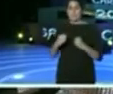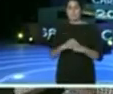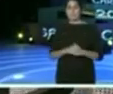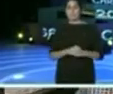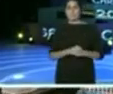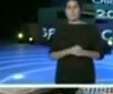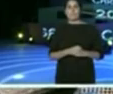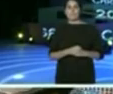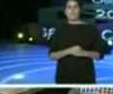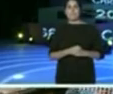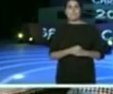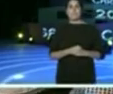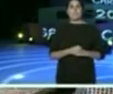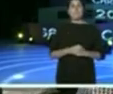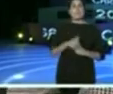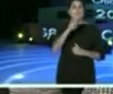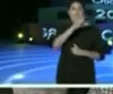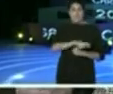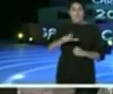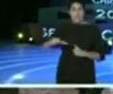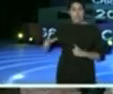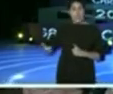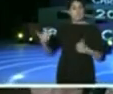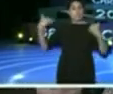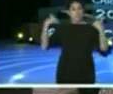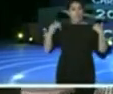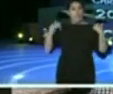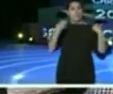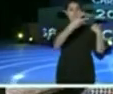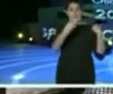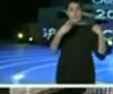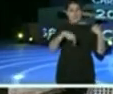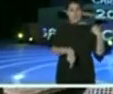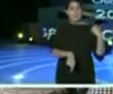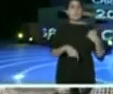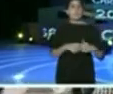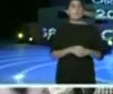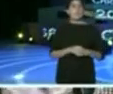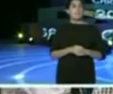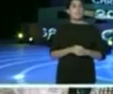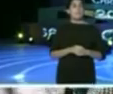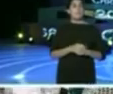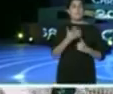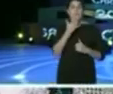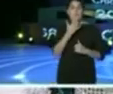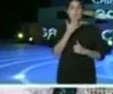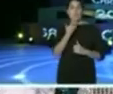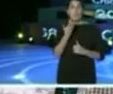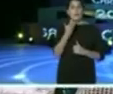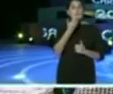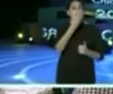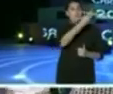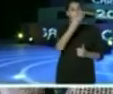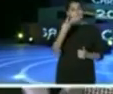para entregarlo llama. Tenemos primero que llamar a las autoridades porque son los responsables, como les decía, de entregarlo. Por tanto, por favor, solicitamos a